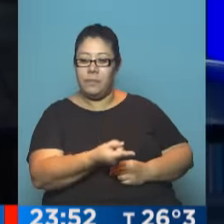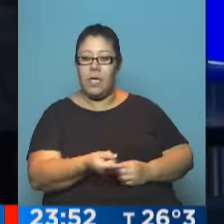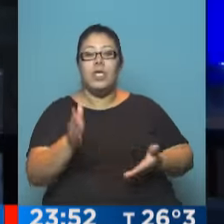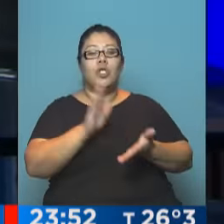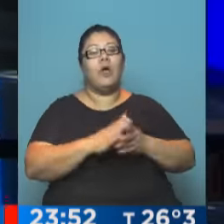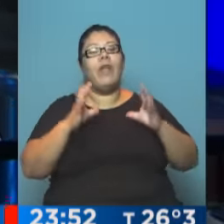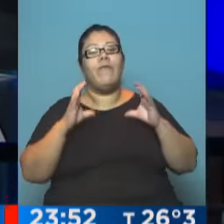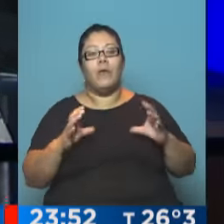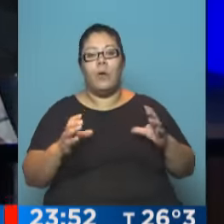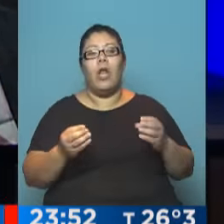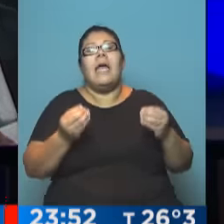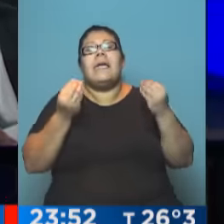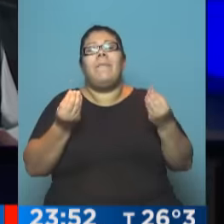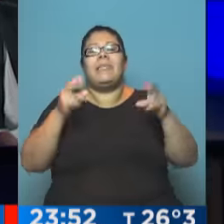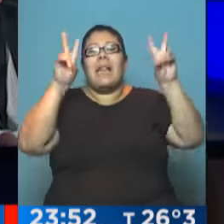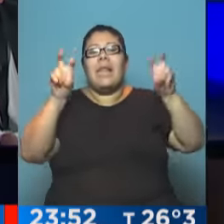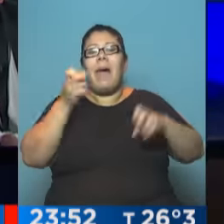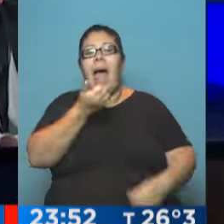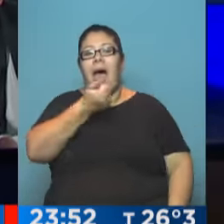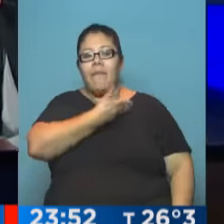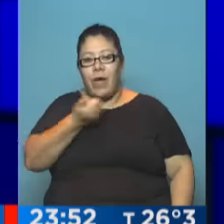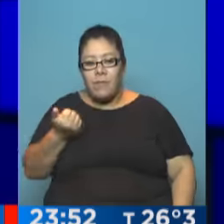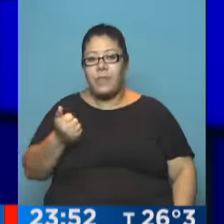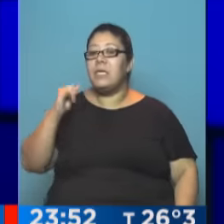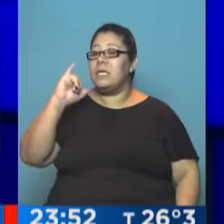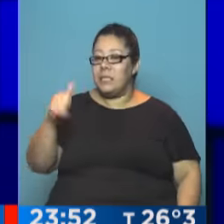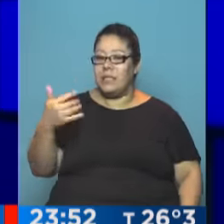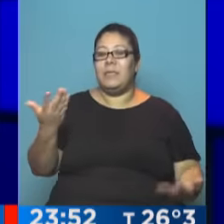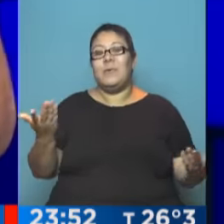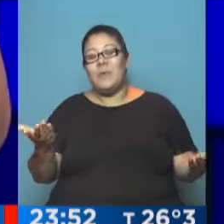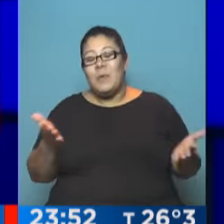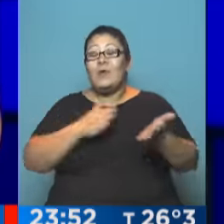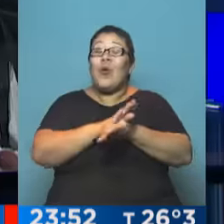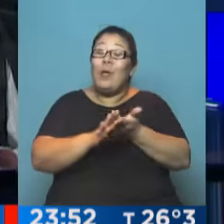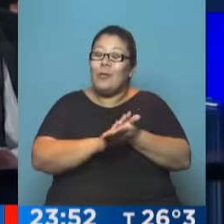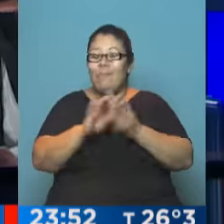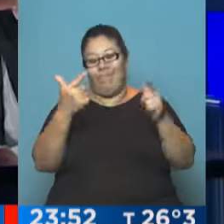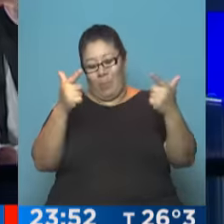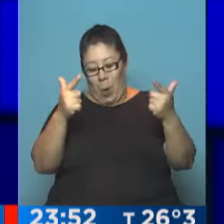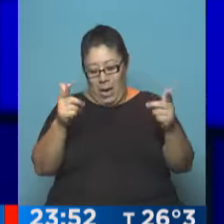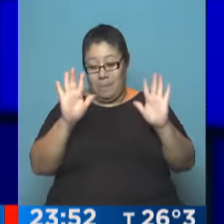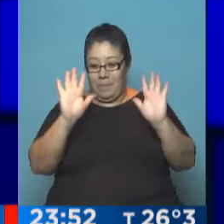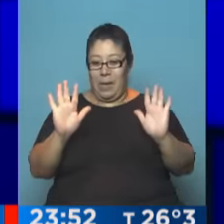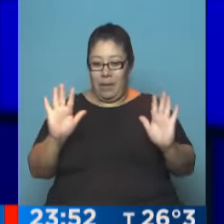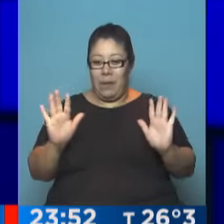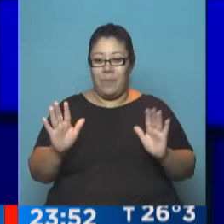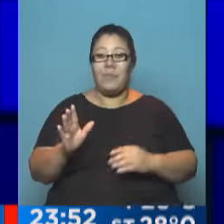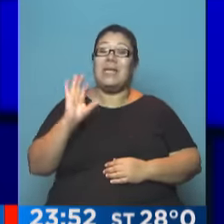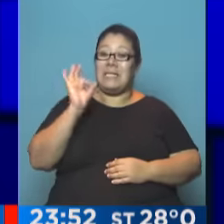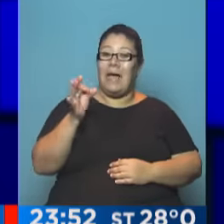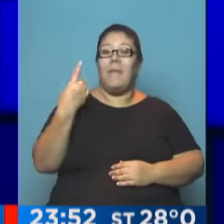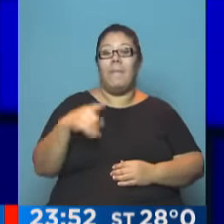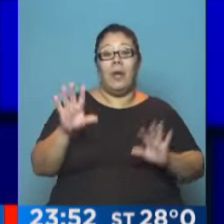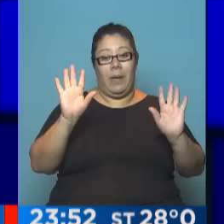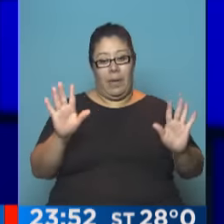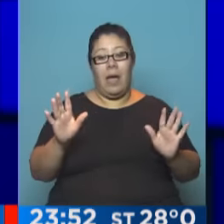que quieren saber qué pasa en la AFA. Bueno, mucho no se solucionó. Pero viejo, todavía no porque sabemos. Se sabe. Pero